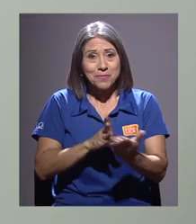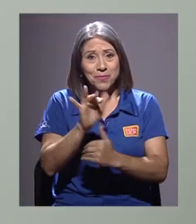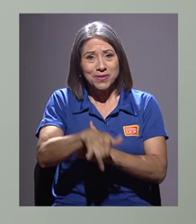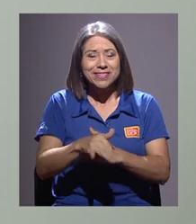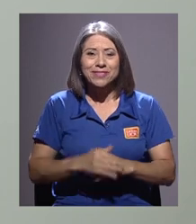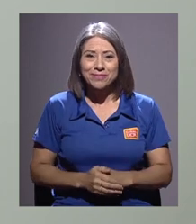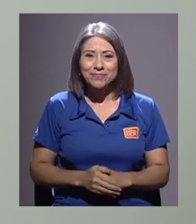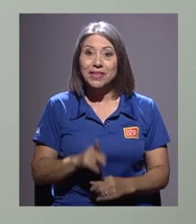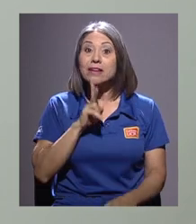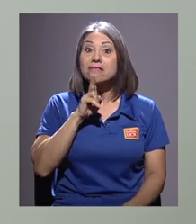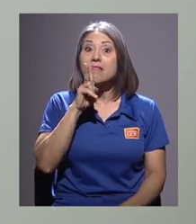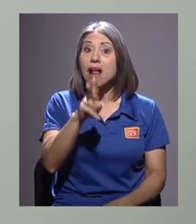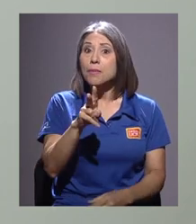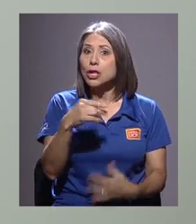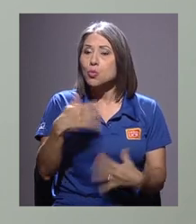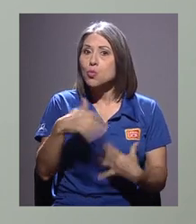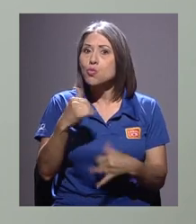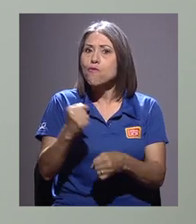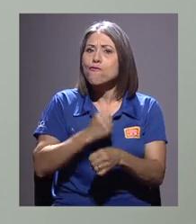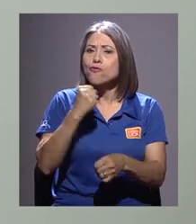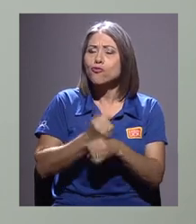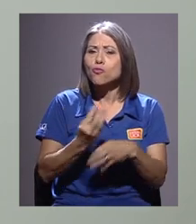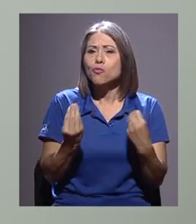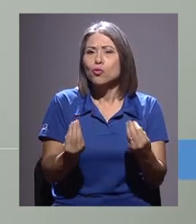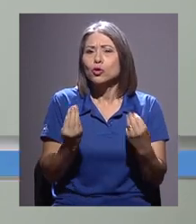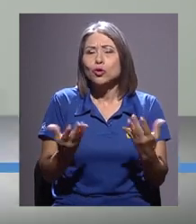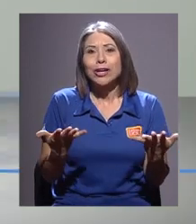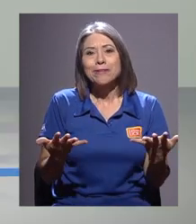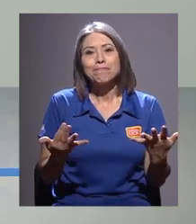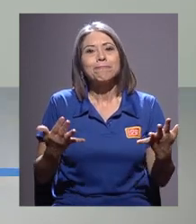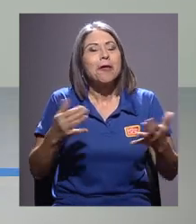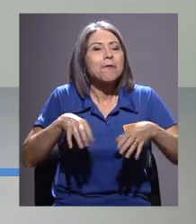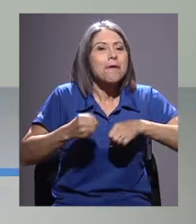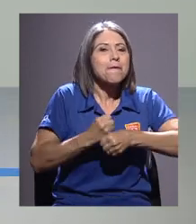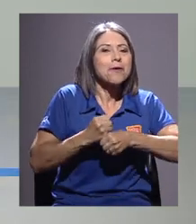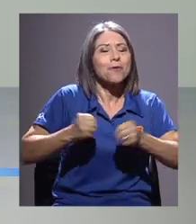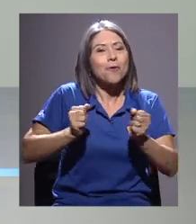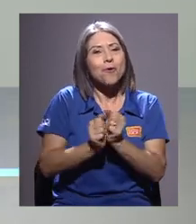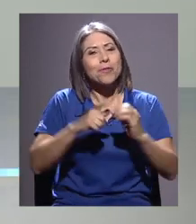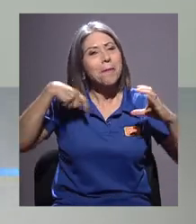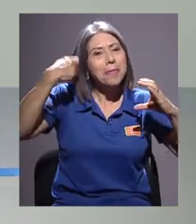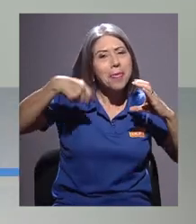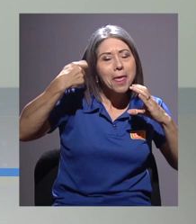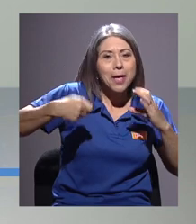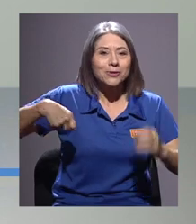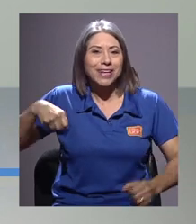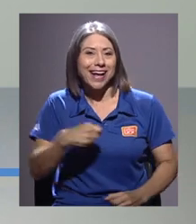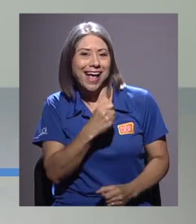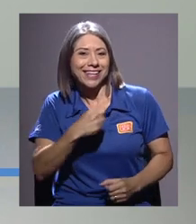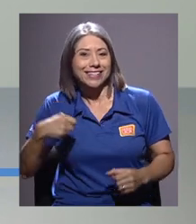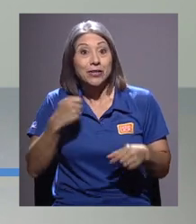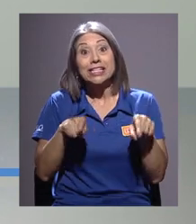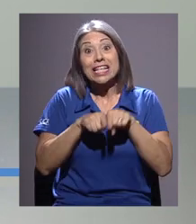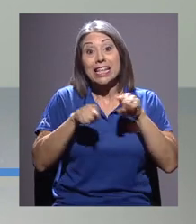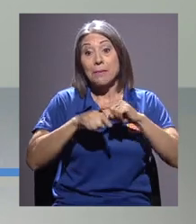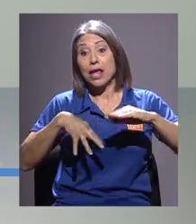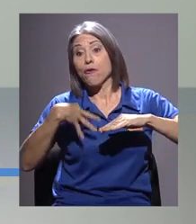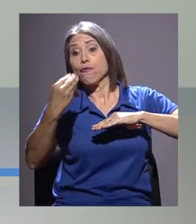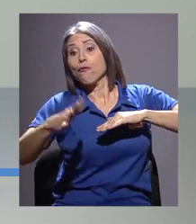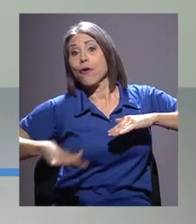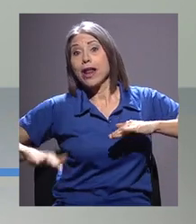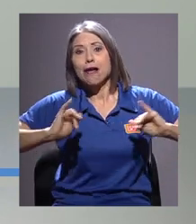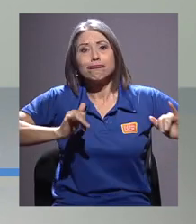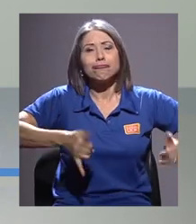que realmente funcionaba muchísimo era la parte de canciones, videos y por supuesto también juegos en el patio. Muchas